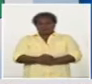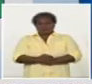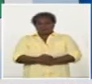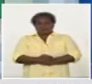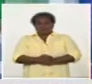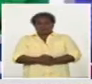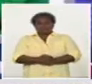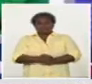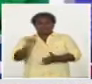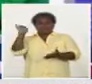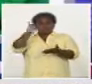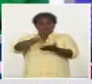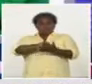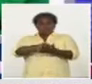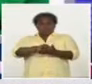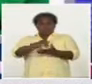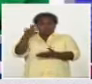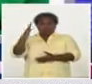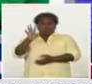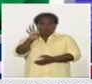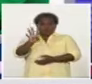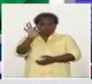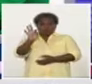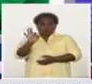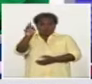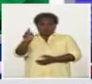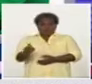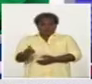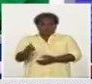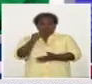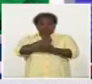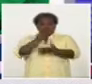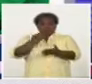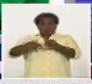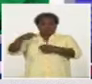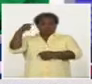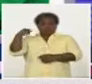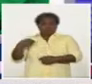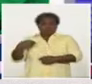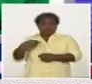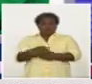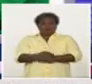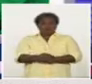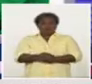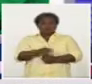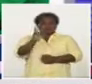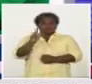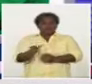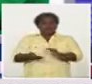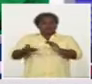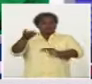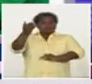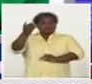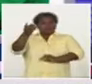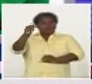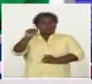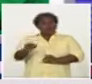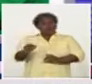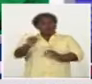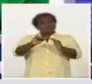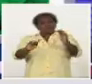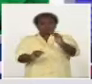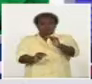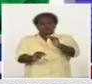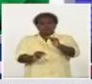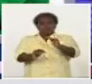Importados, 48 personas se diagnosticaron en el día de ayer, cifra que se ha incrementado, hoy inferior a la del